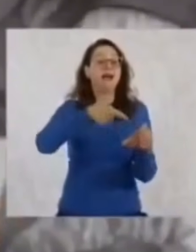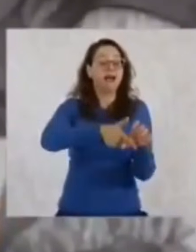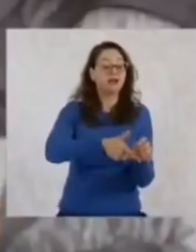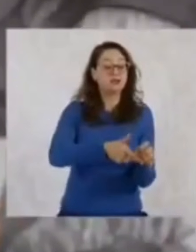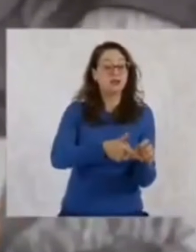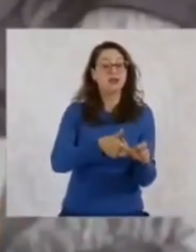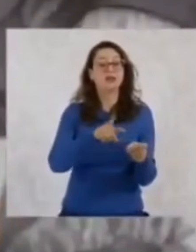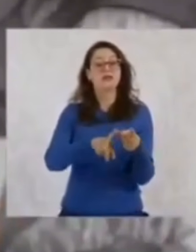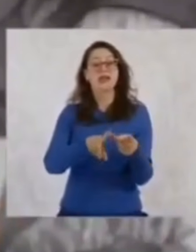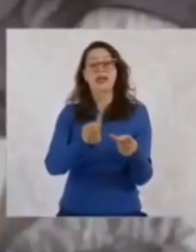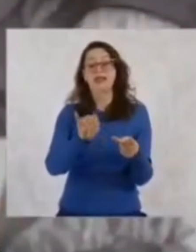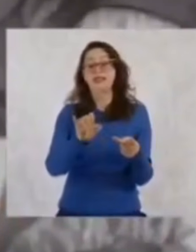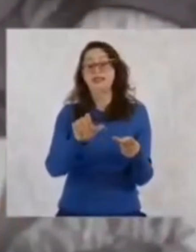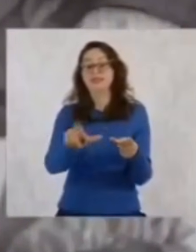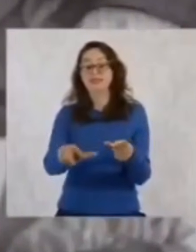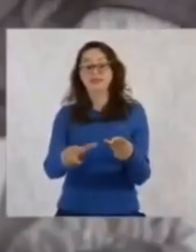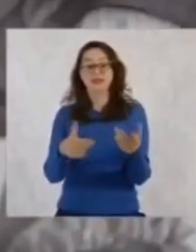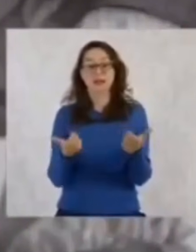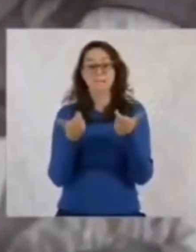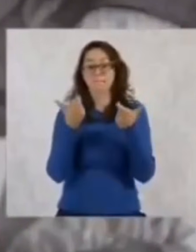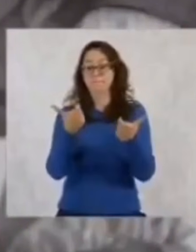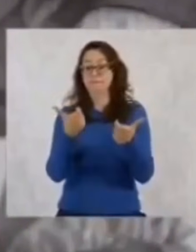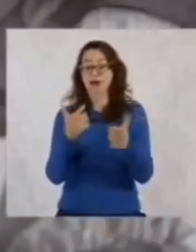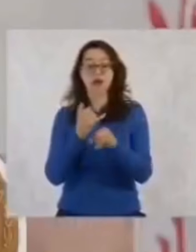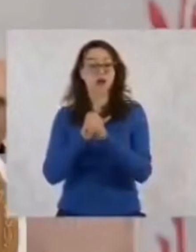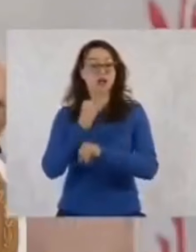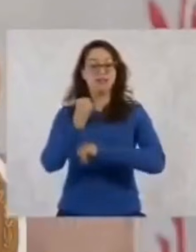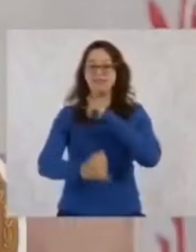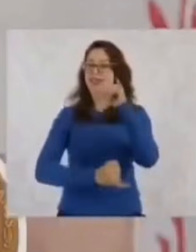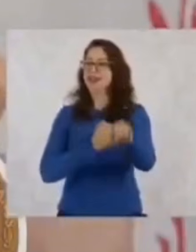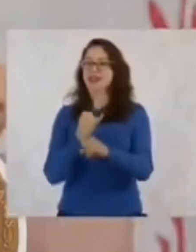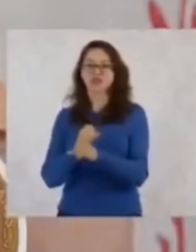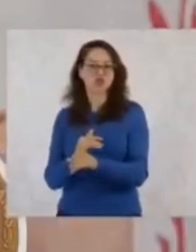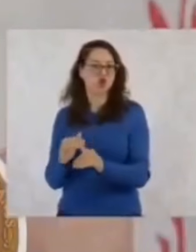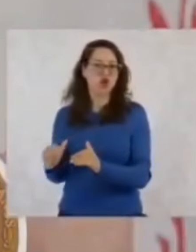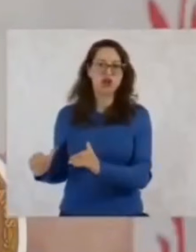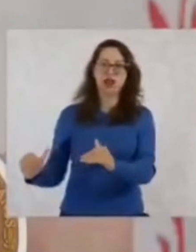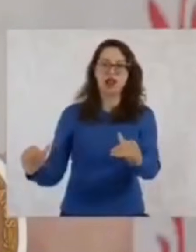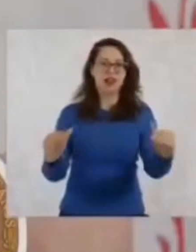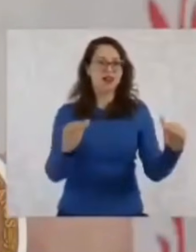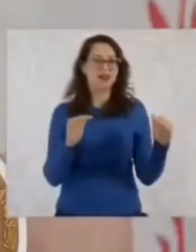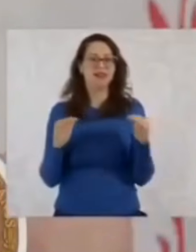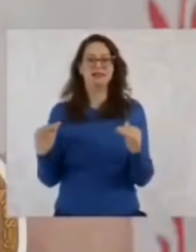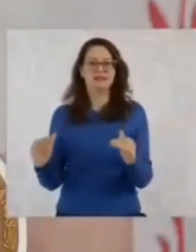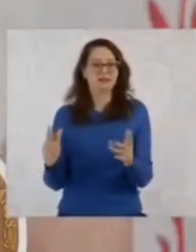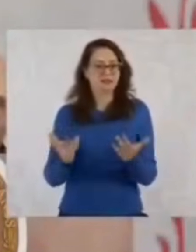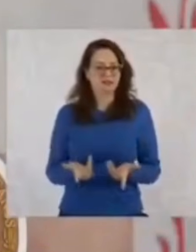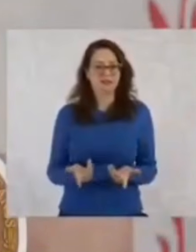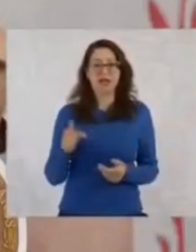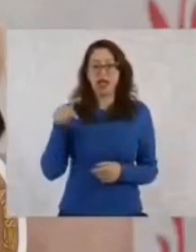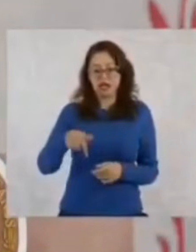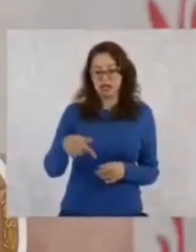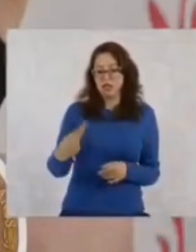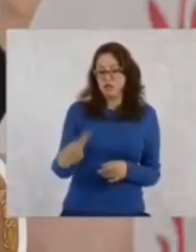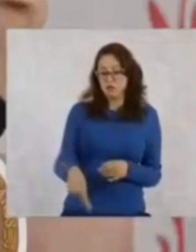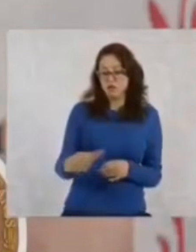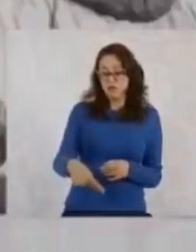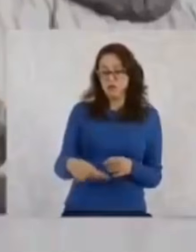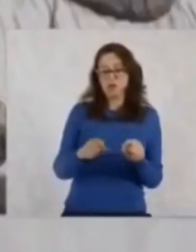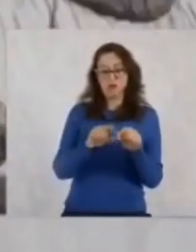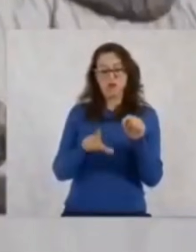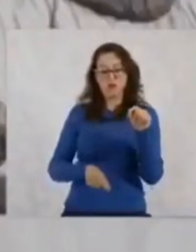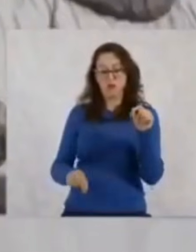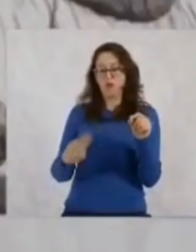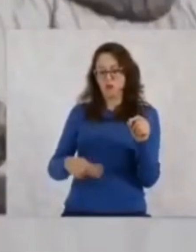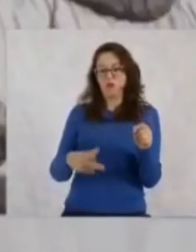los países, entonces, aun cuando nosotros producimos la mayor parte de lo que consumimos, el precio se fija por